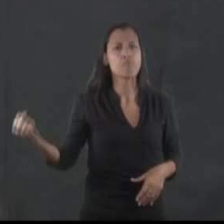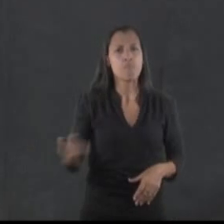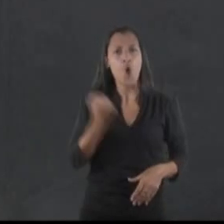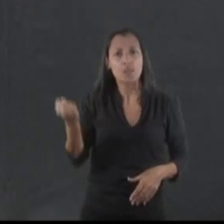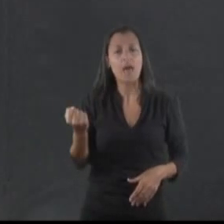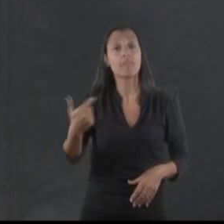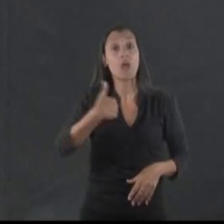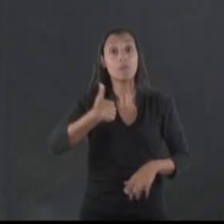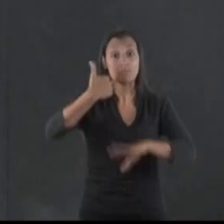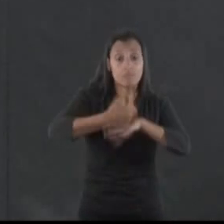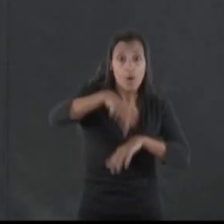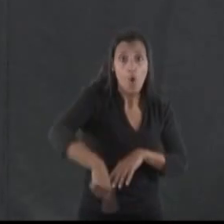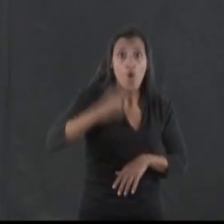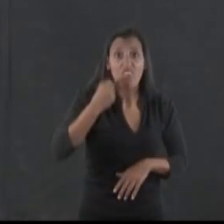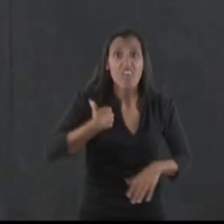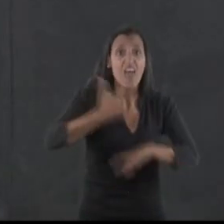Estoy hoy aquí,